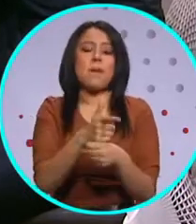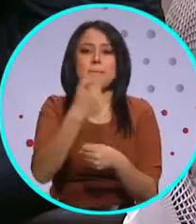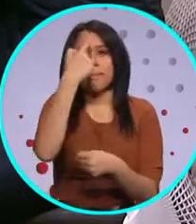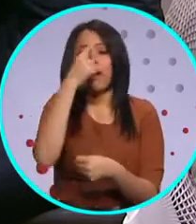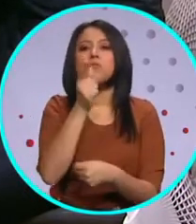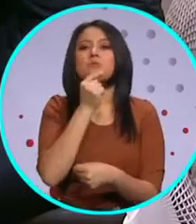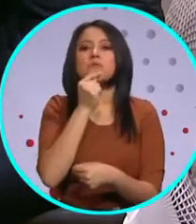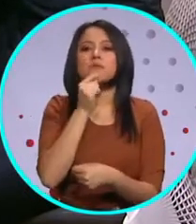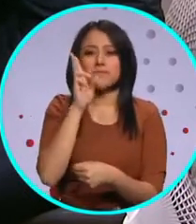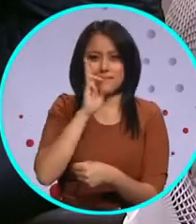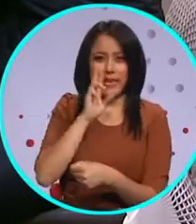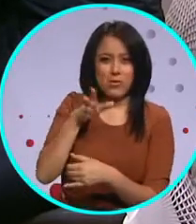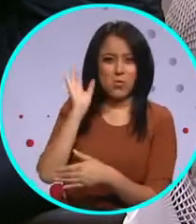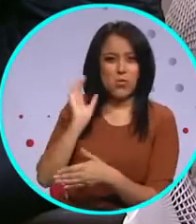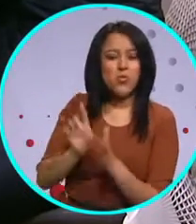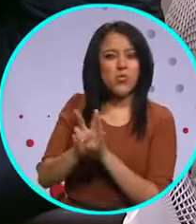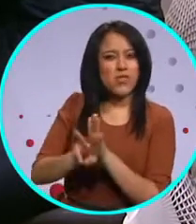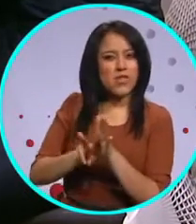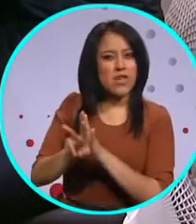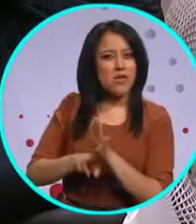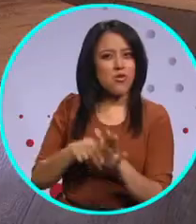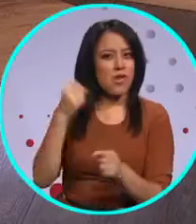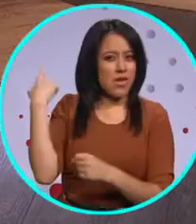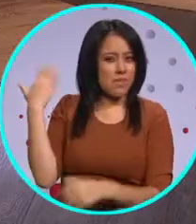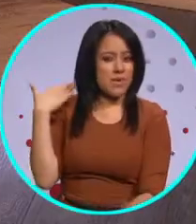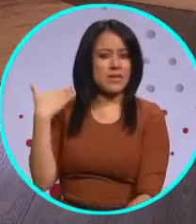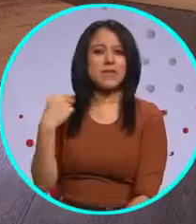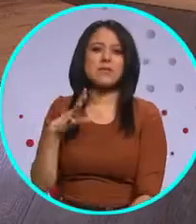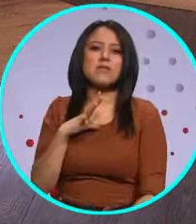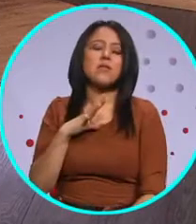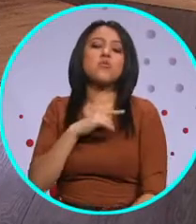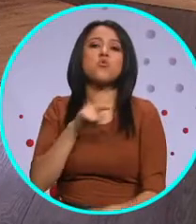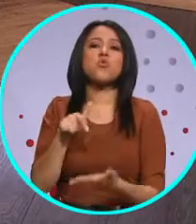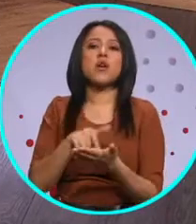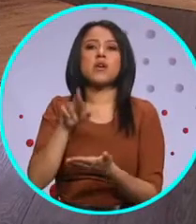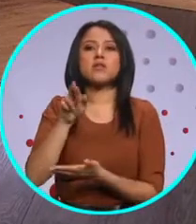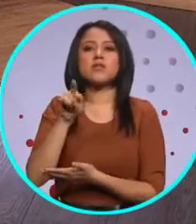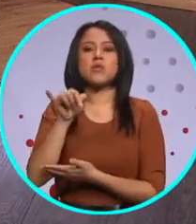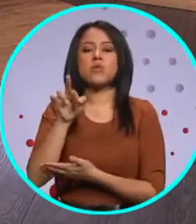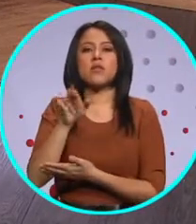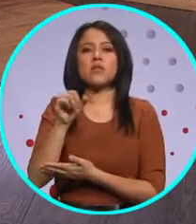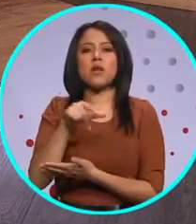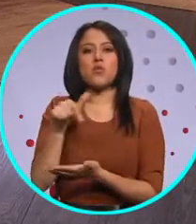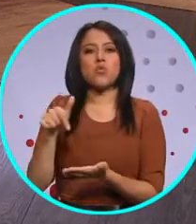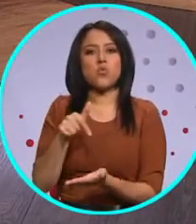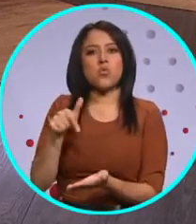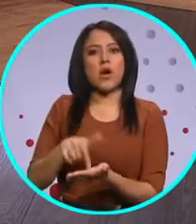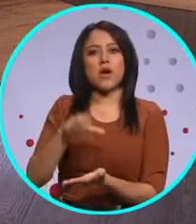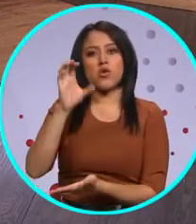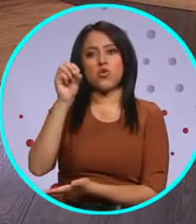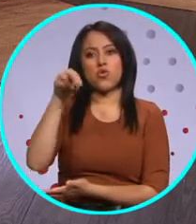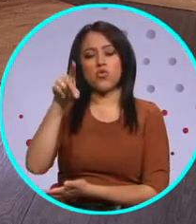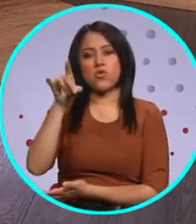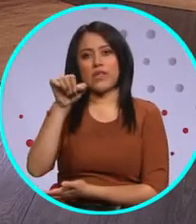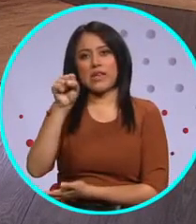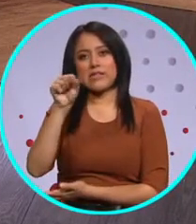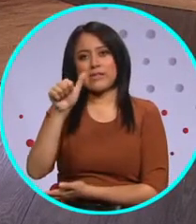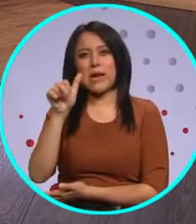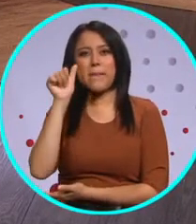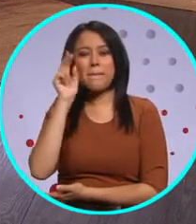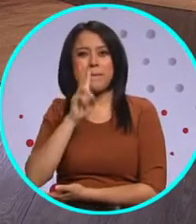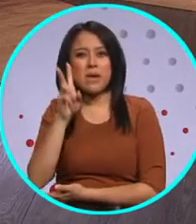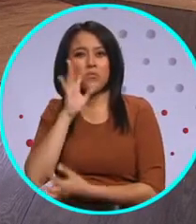regalamos un vídeo de una detención que hicimos en un restaurante en una zona particular en la condesa en donde fue